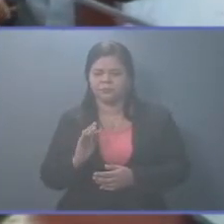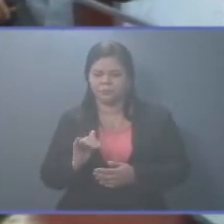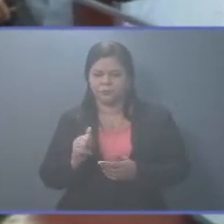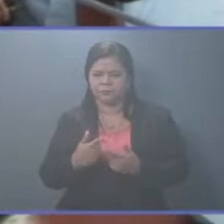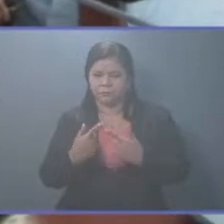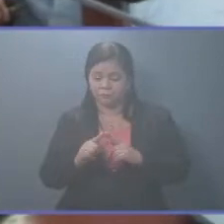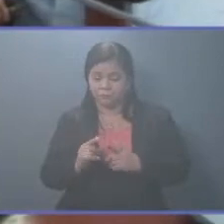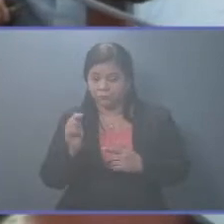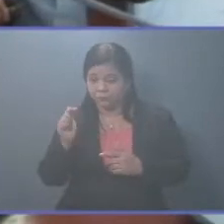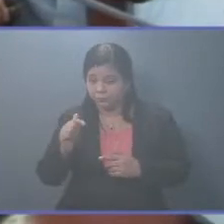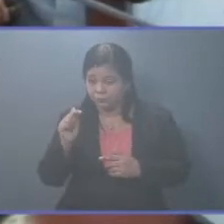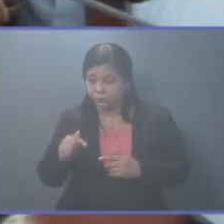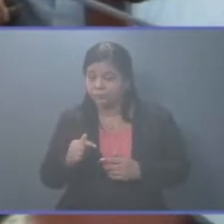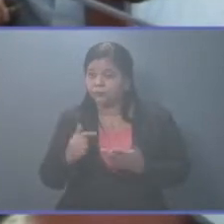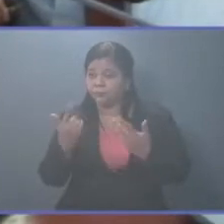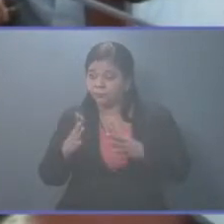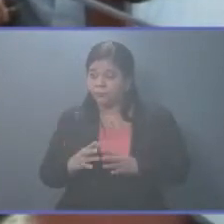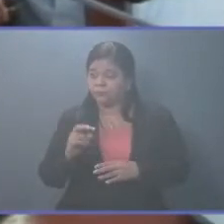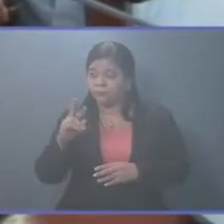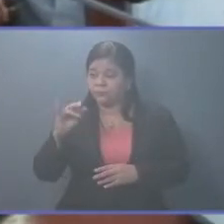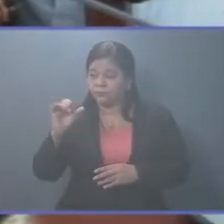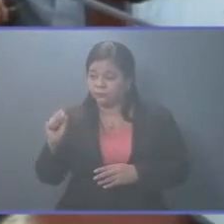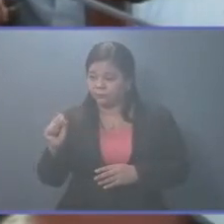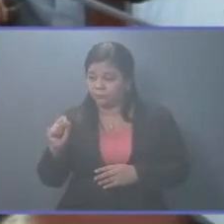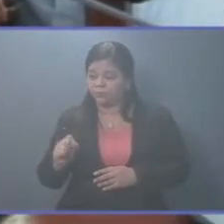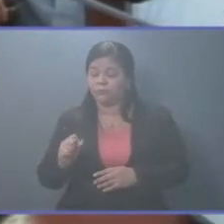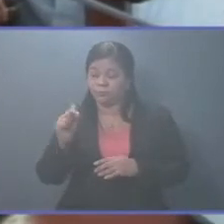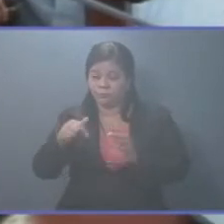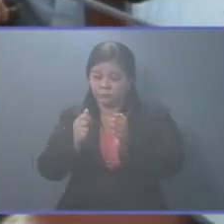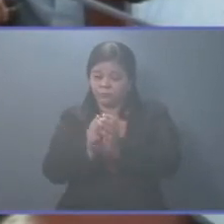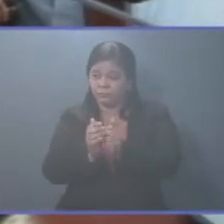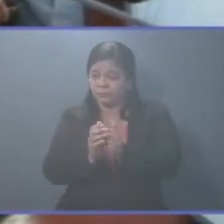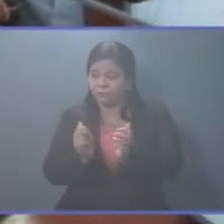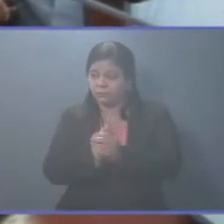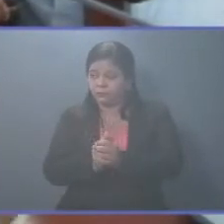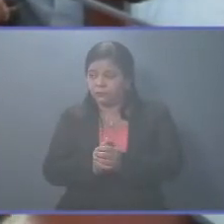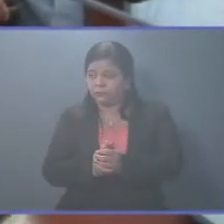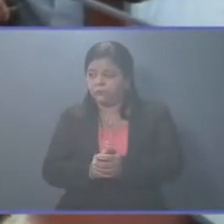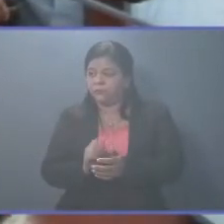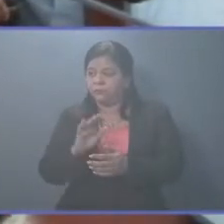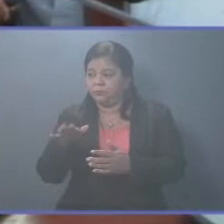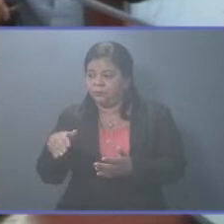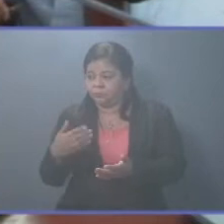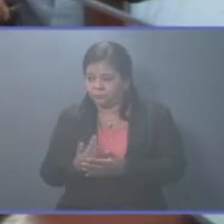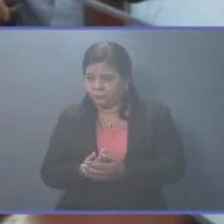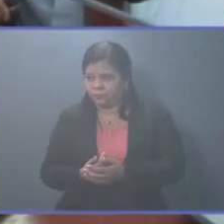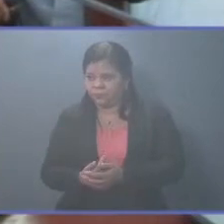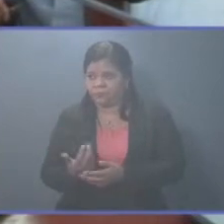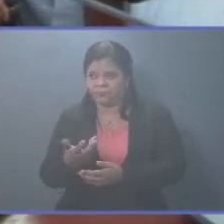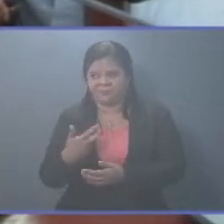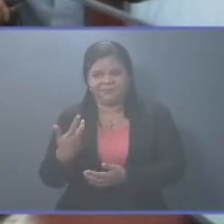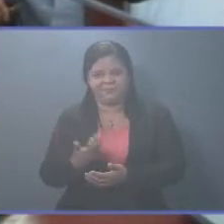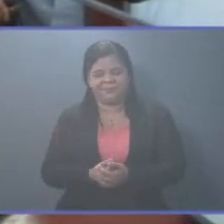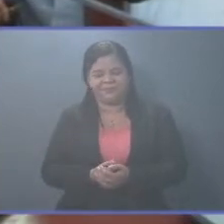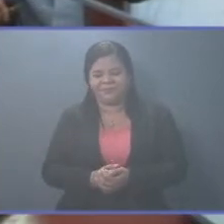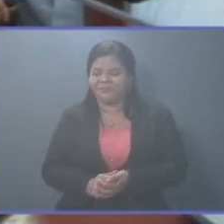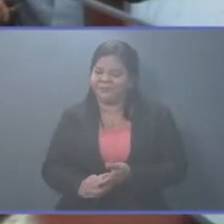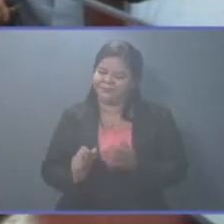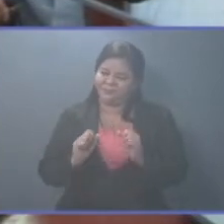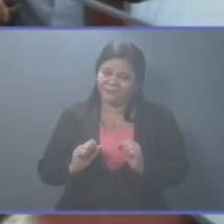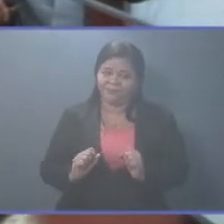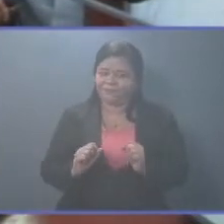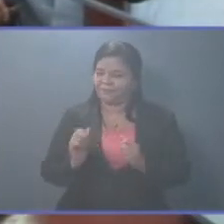Y este virus, esta complicación, todas las muertes que estamos viendo, tienen un